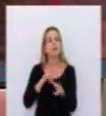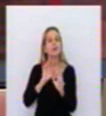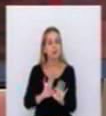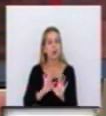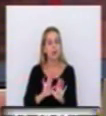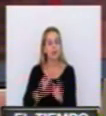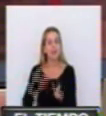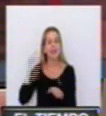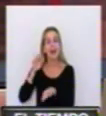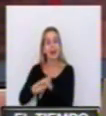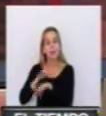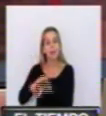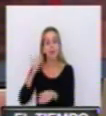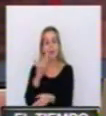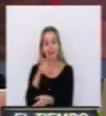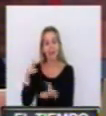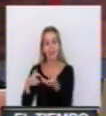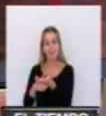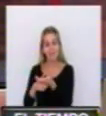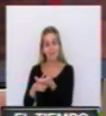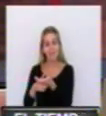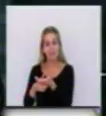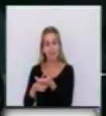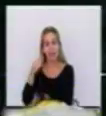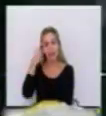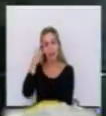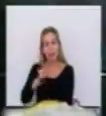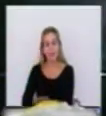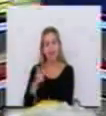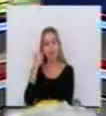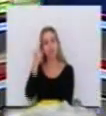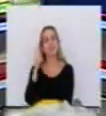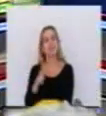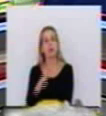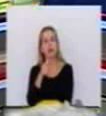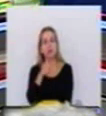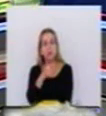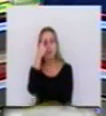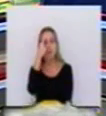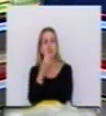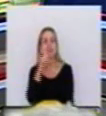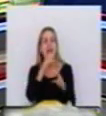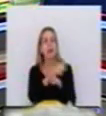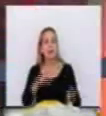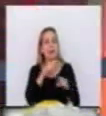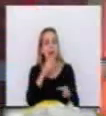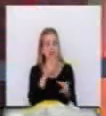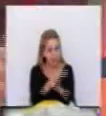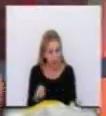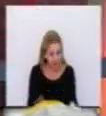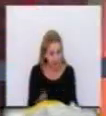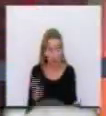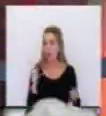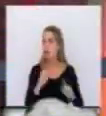Nisman. ¿Quiere decir que está cerrada la investigación? Sí, no. Pero no, claro, pero además no. Va a quedar siempre con... No hay posición unificada. No hay posición unificada, va a